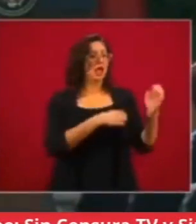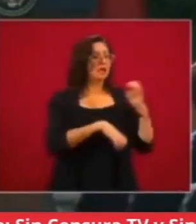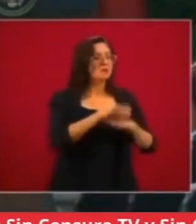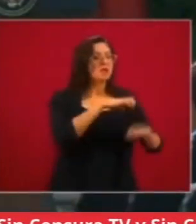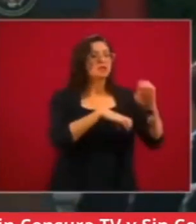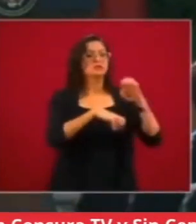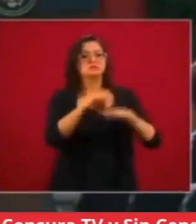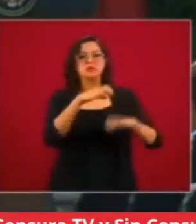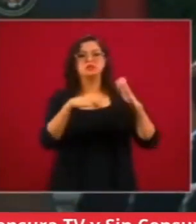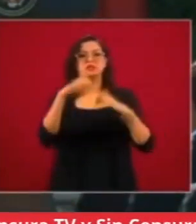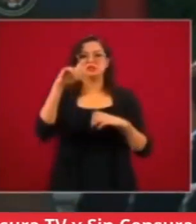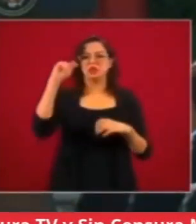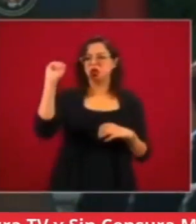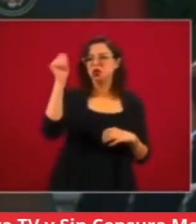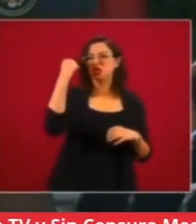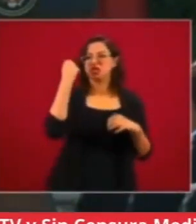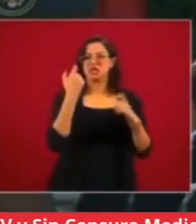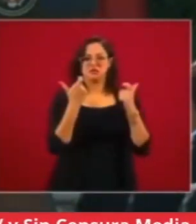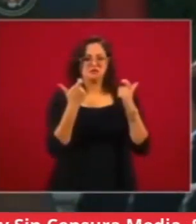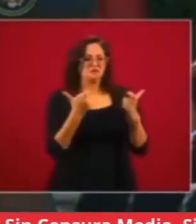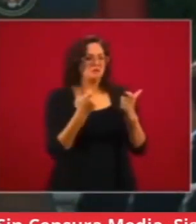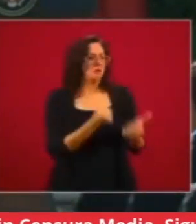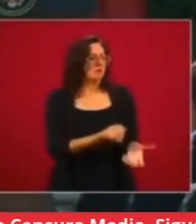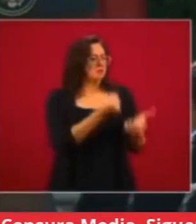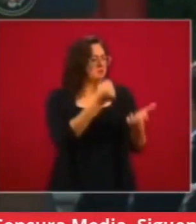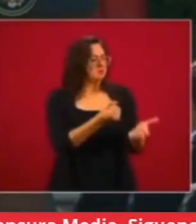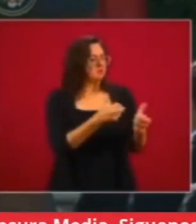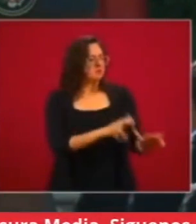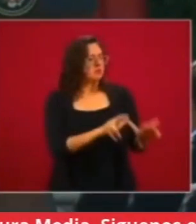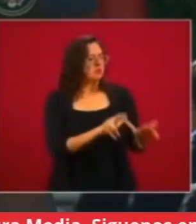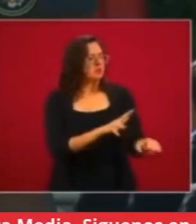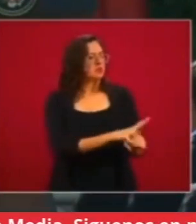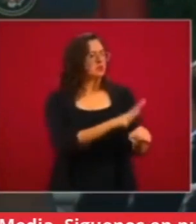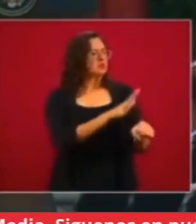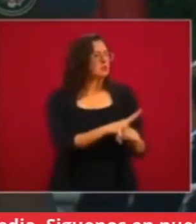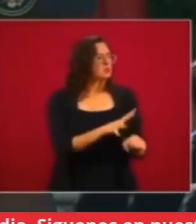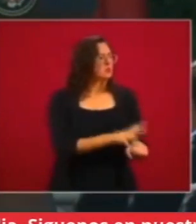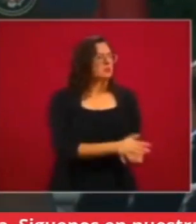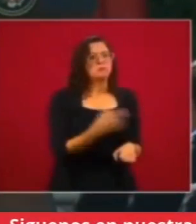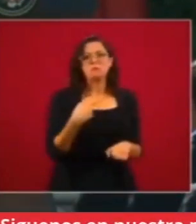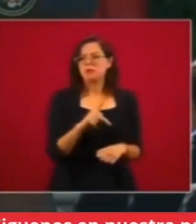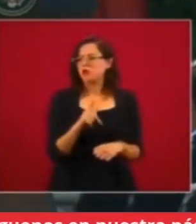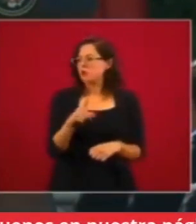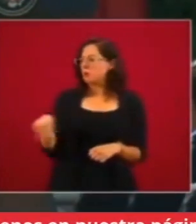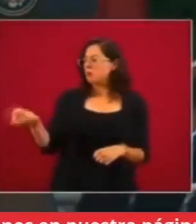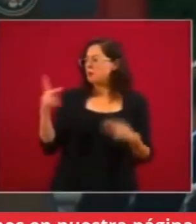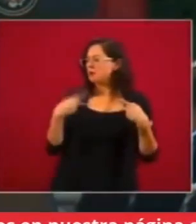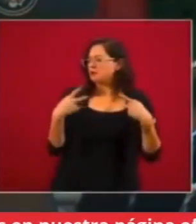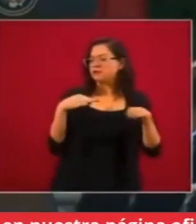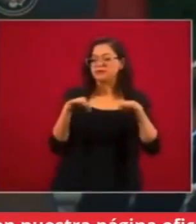drogas. Realmente no le dan ninguna atención, ninguna importancia